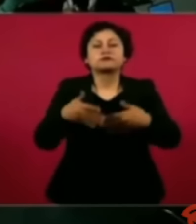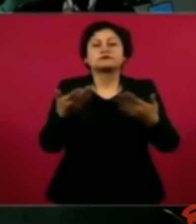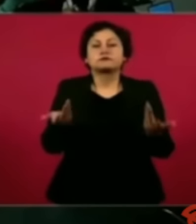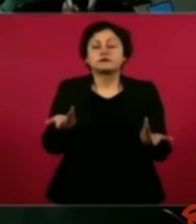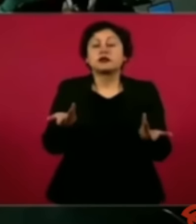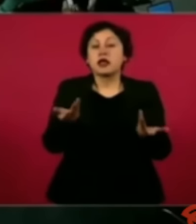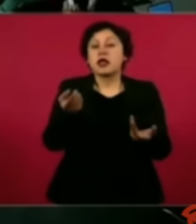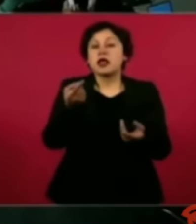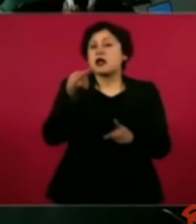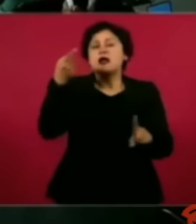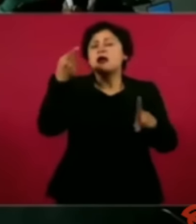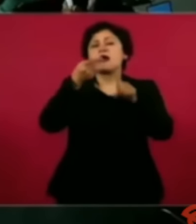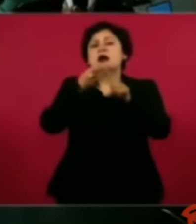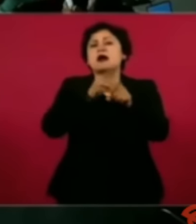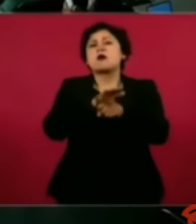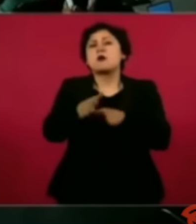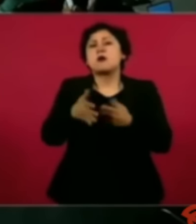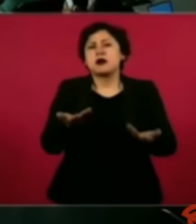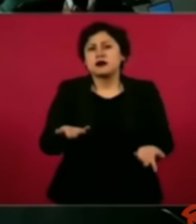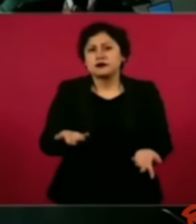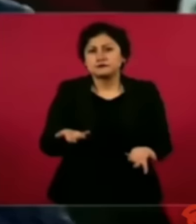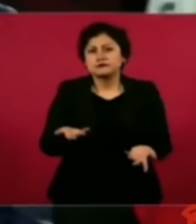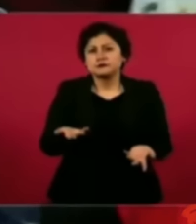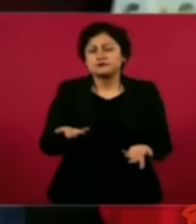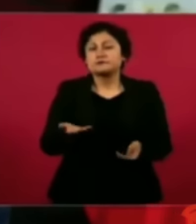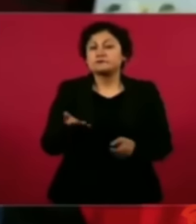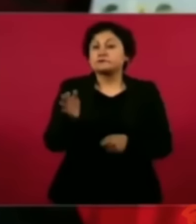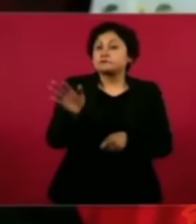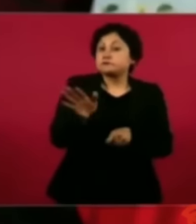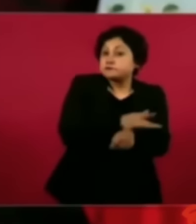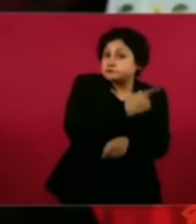para que, si el infortunio